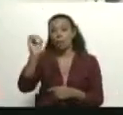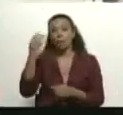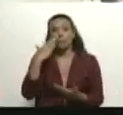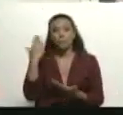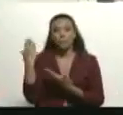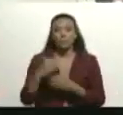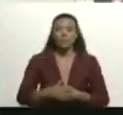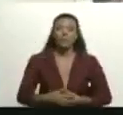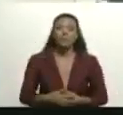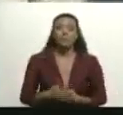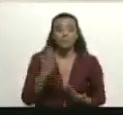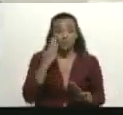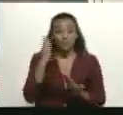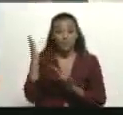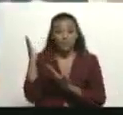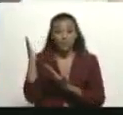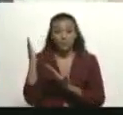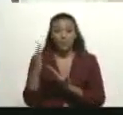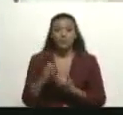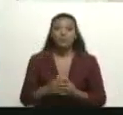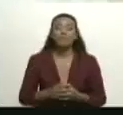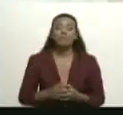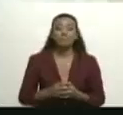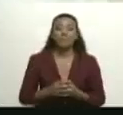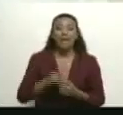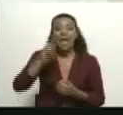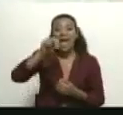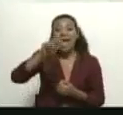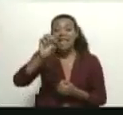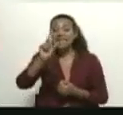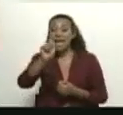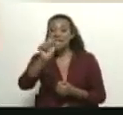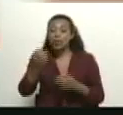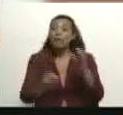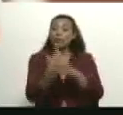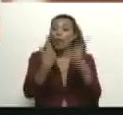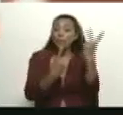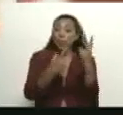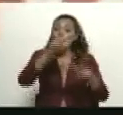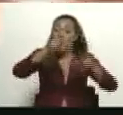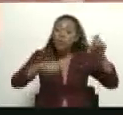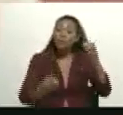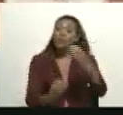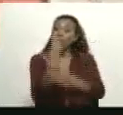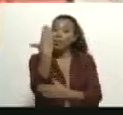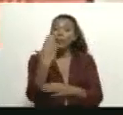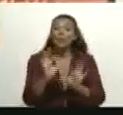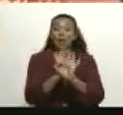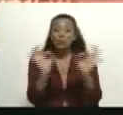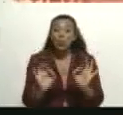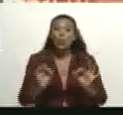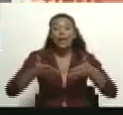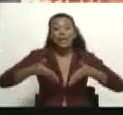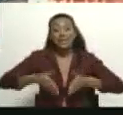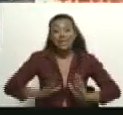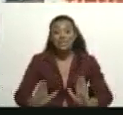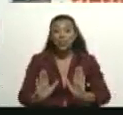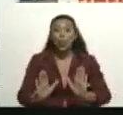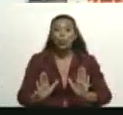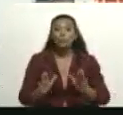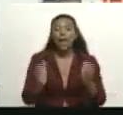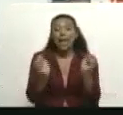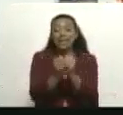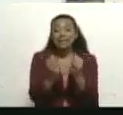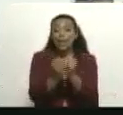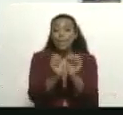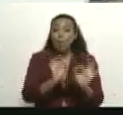Oye, cariño, cuando me das un consuelo. Néstor y Eudis Blanco, fundadores de la agrupación musical, nacieron en el estado Delta